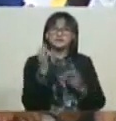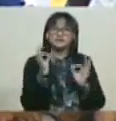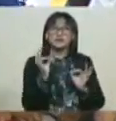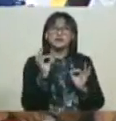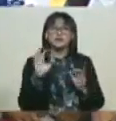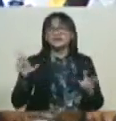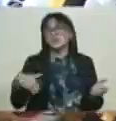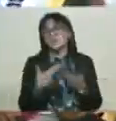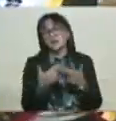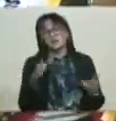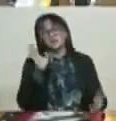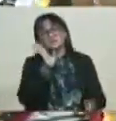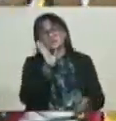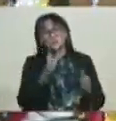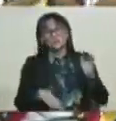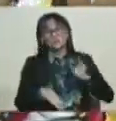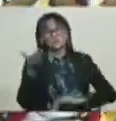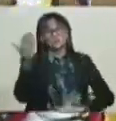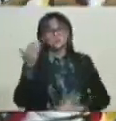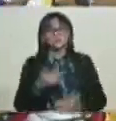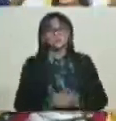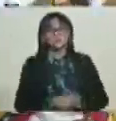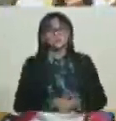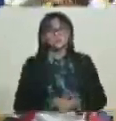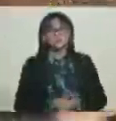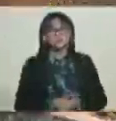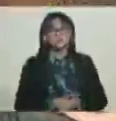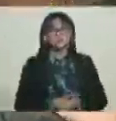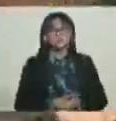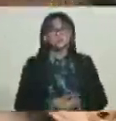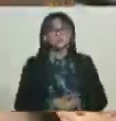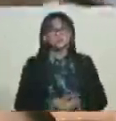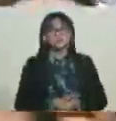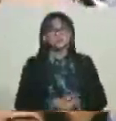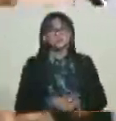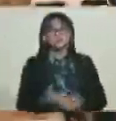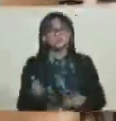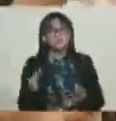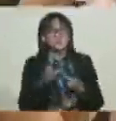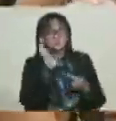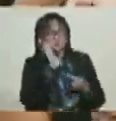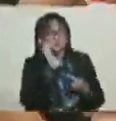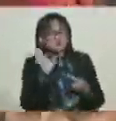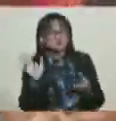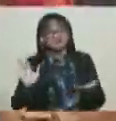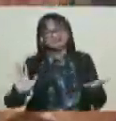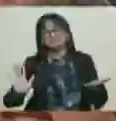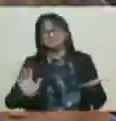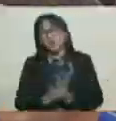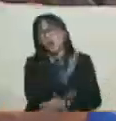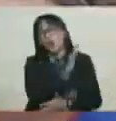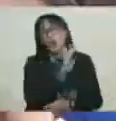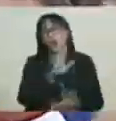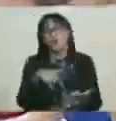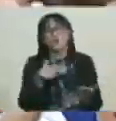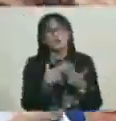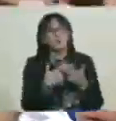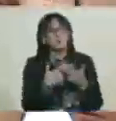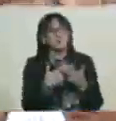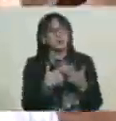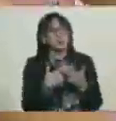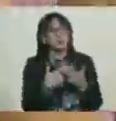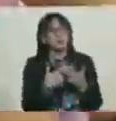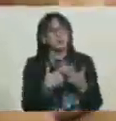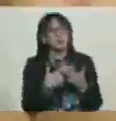acabo con la guerra económica que acabó con las mafias de bachaquero yo acabo con las mafias criminales de la